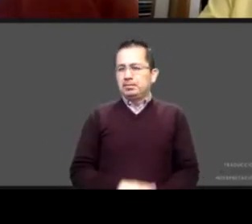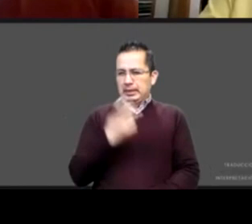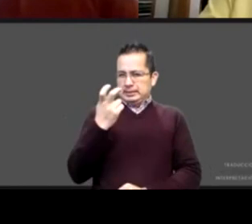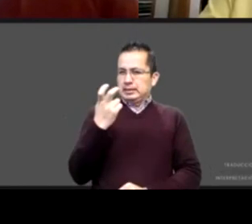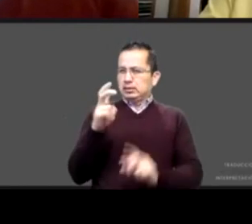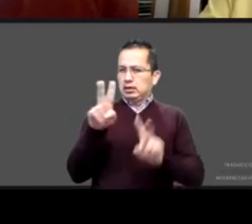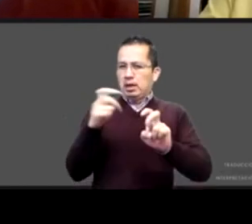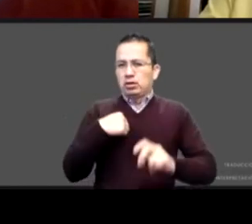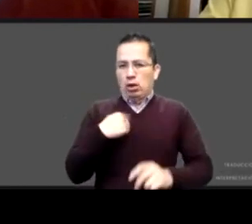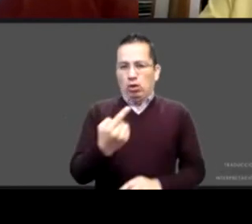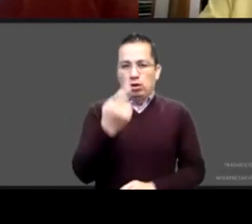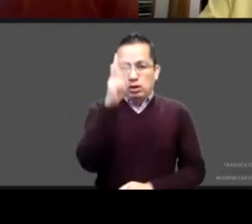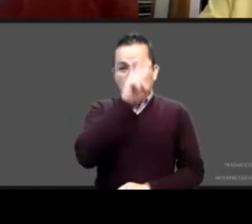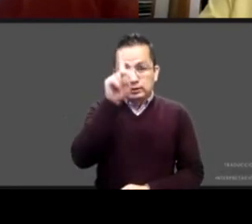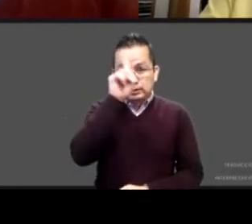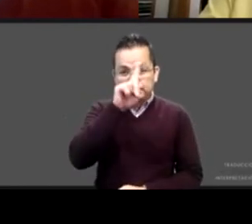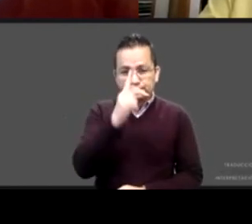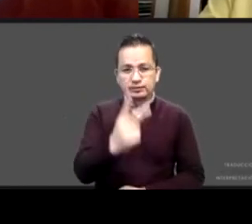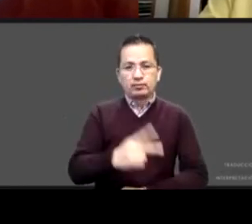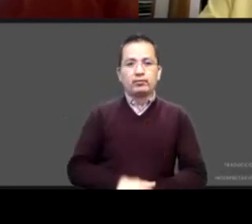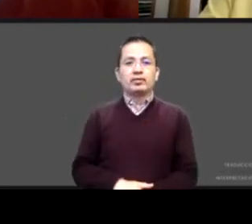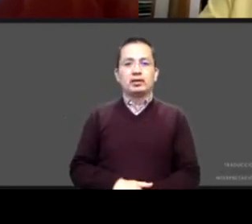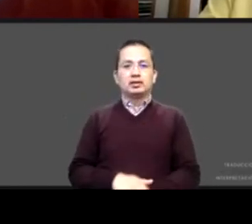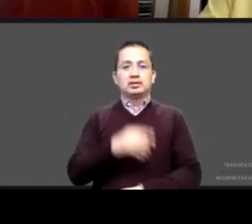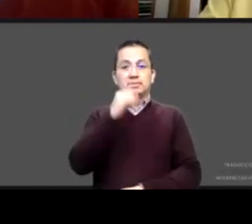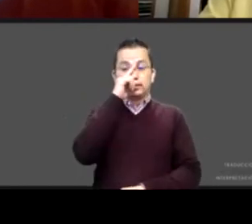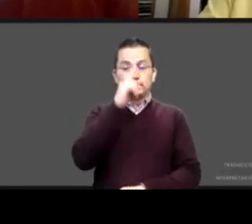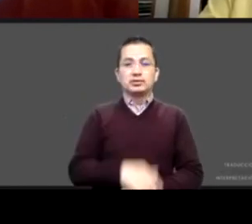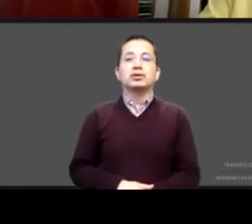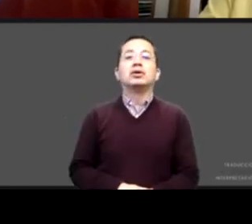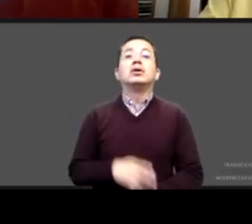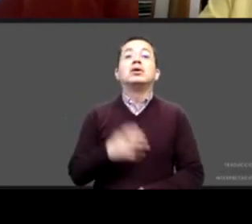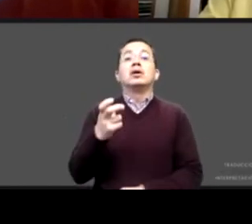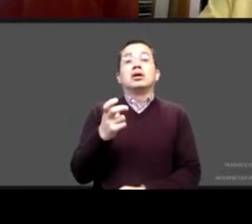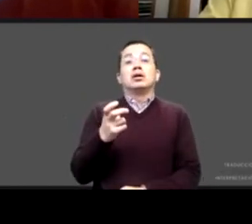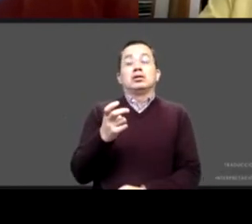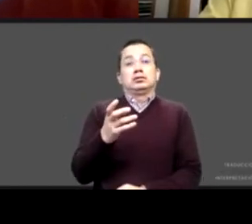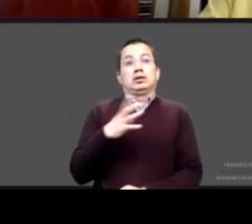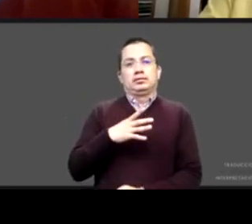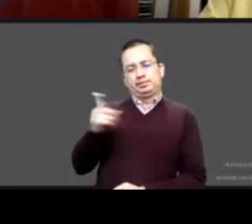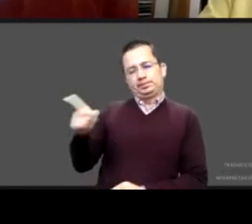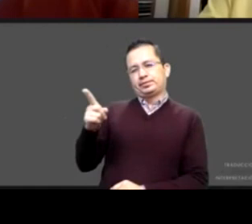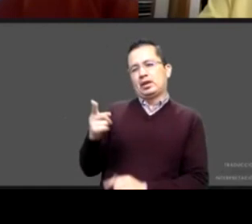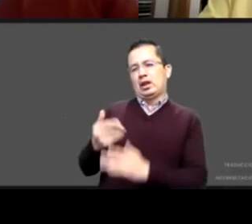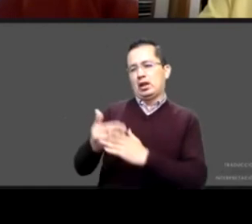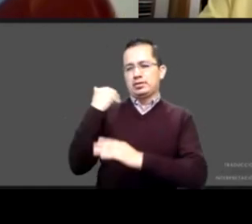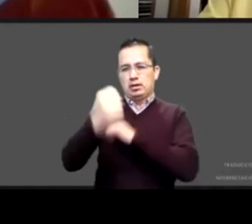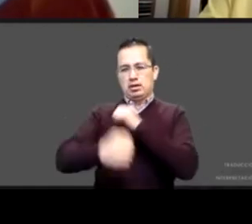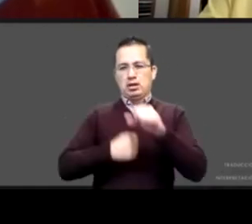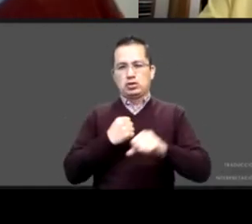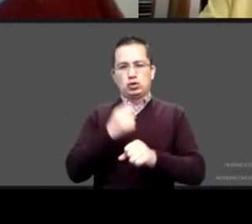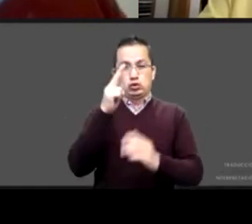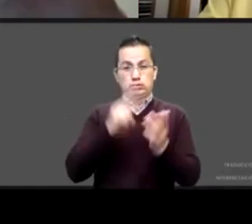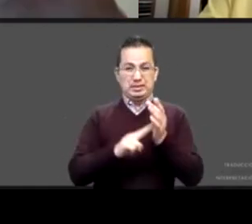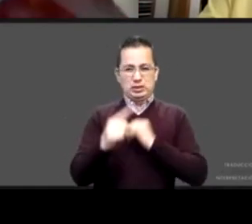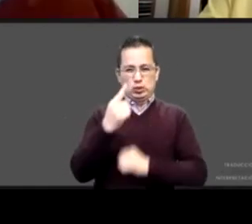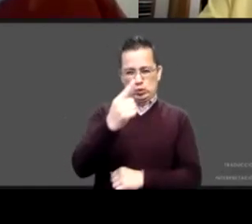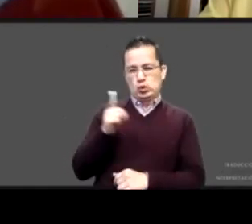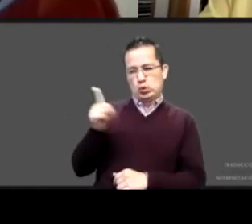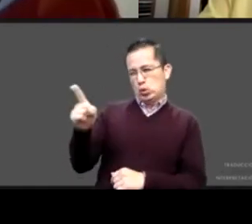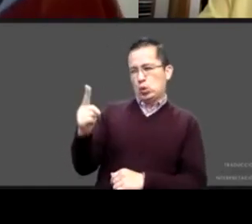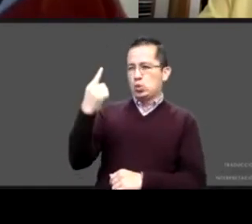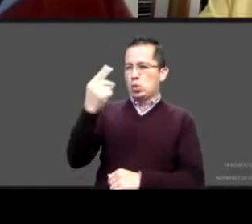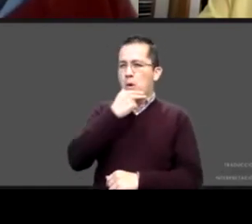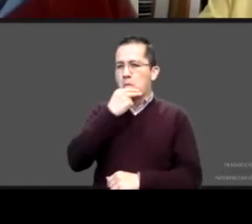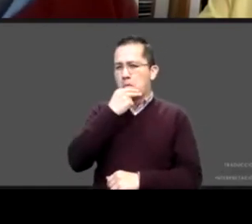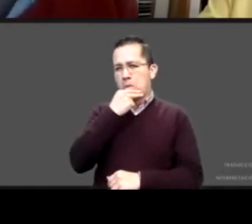una reflexión respecto a lo que Mark Preski allá por el 2001 denominó, aunque